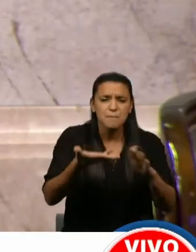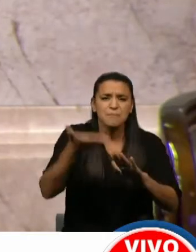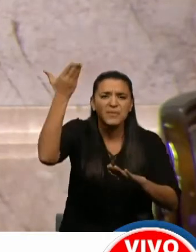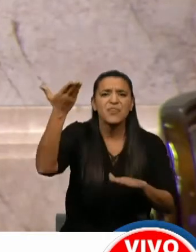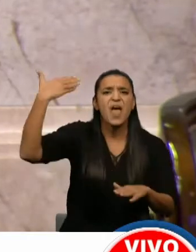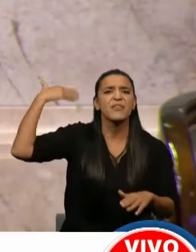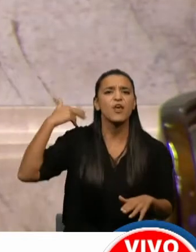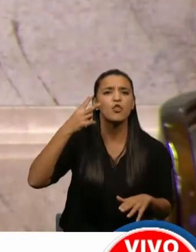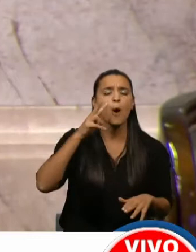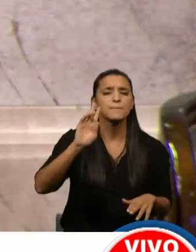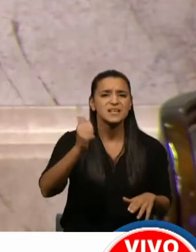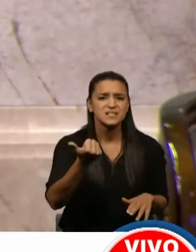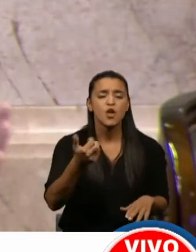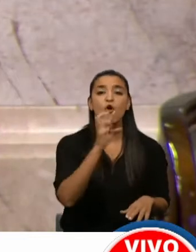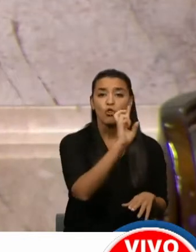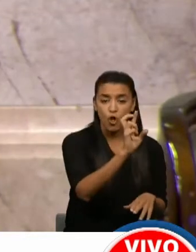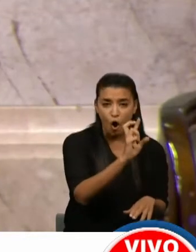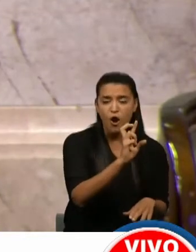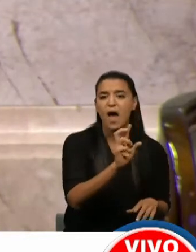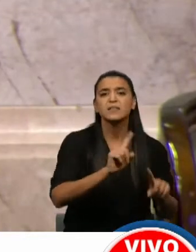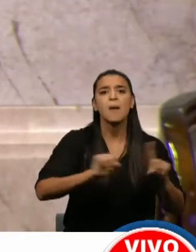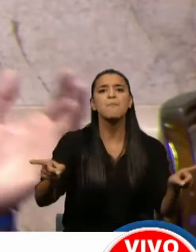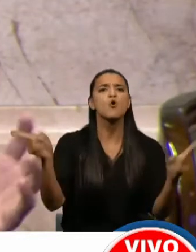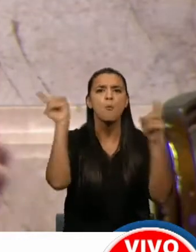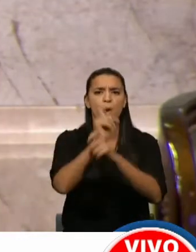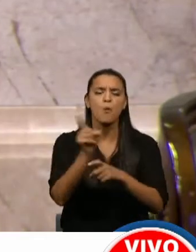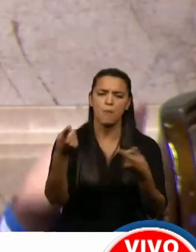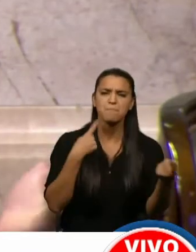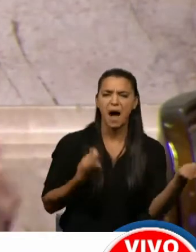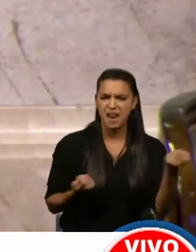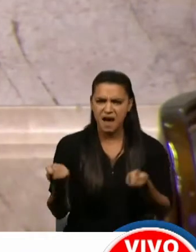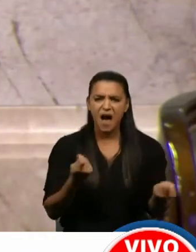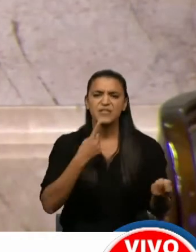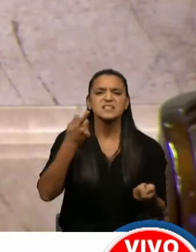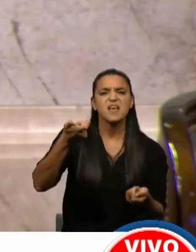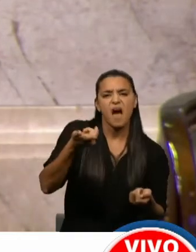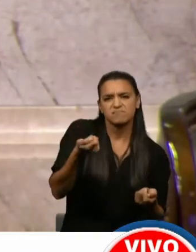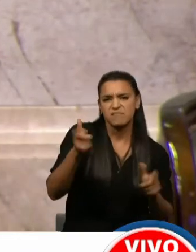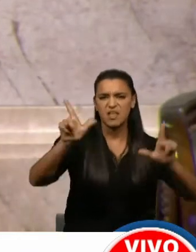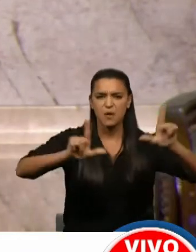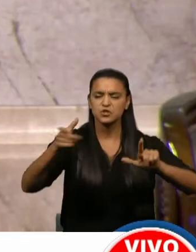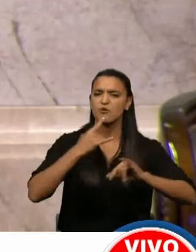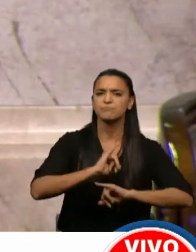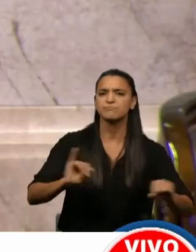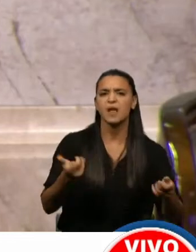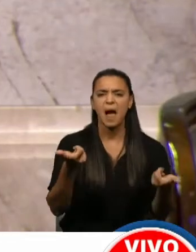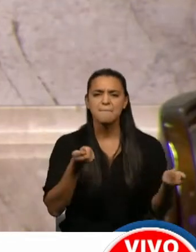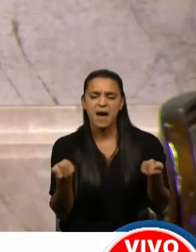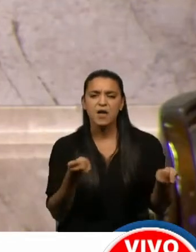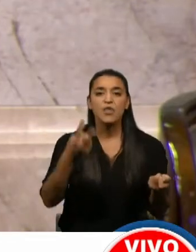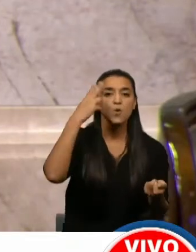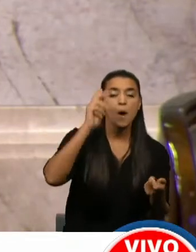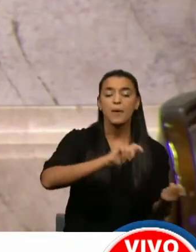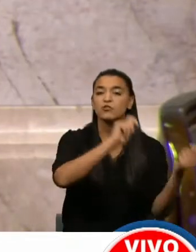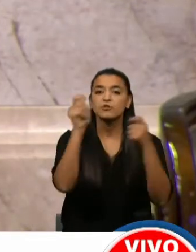desde el 2006. El dólar, que tampoco iba a ser un problema, lo voy a manejar, decían los canales de televisión, pasó de 9 a